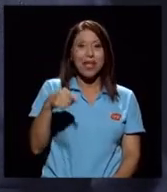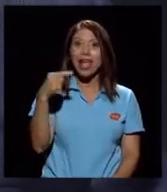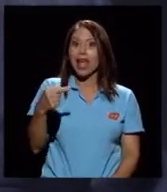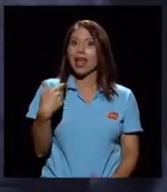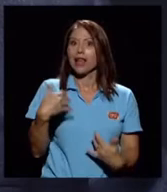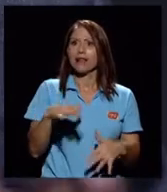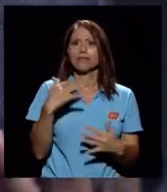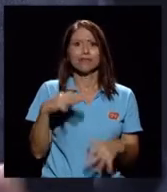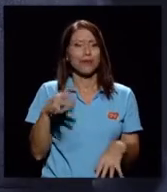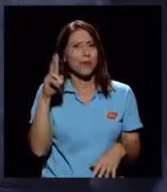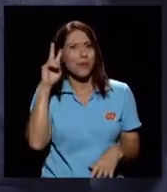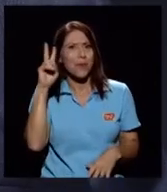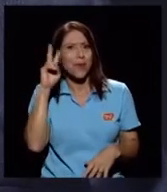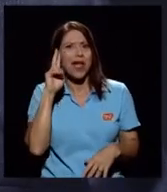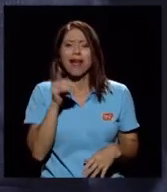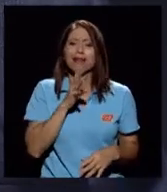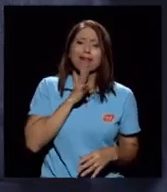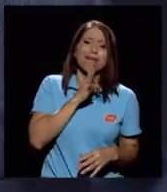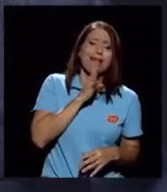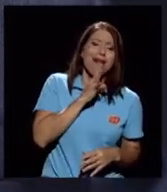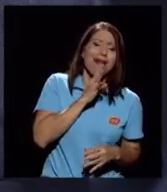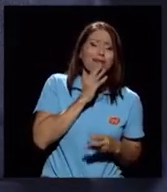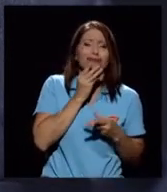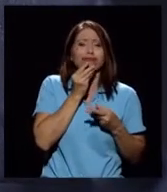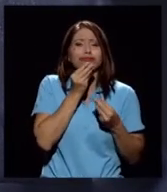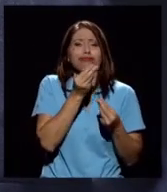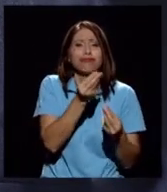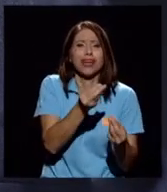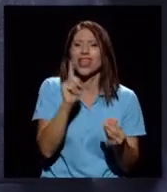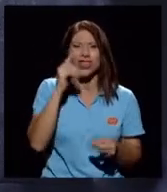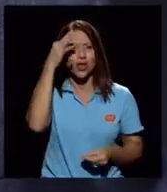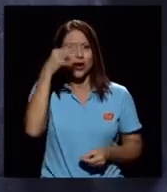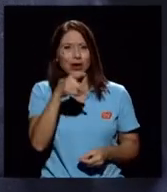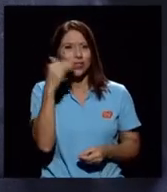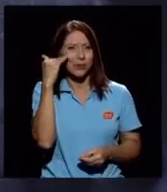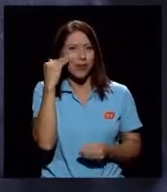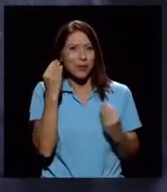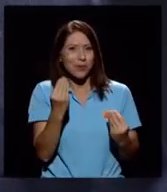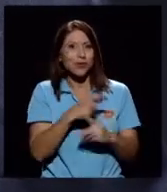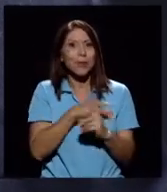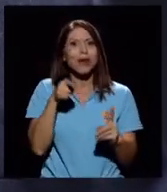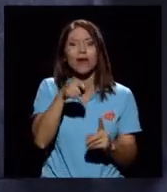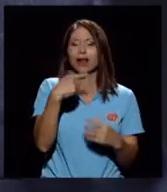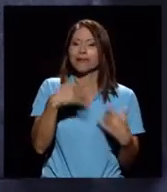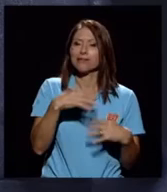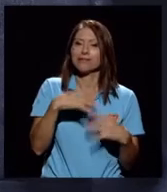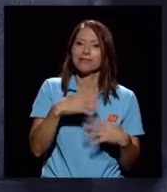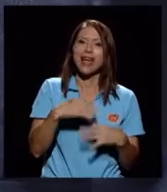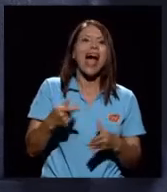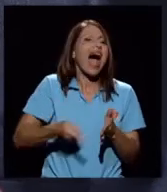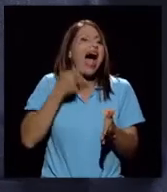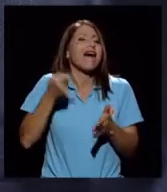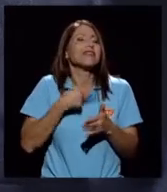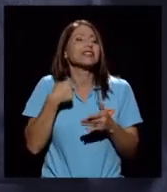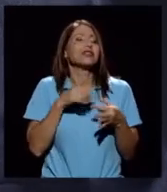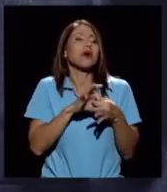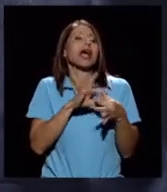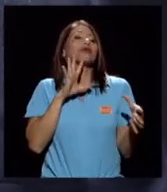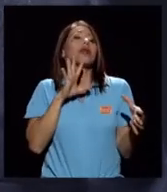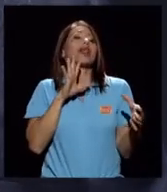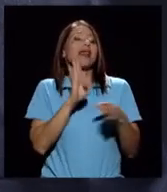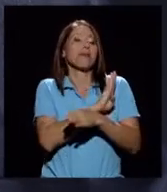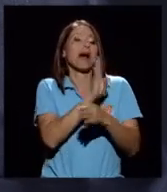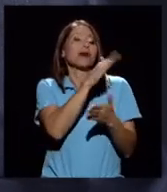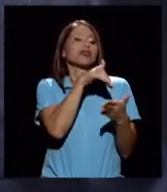gran labia no creo que supiera mucho pero tenía una gran visión y a veces yo porque sólida salida del banco central vídeo tomar un cafecito